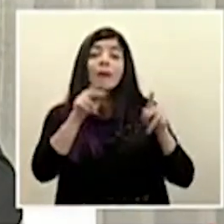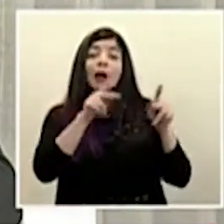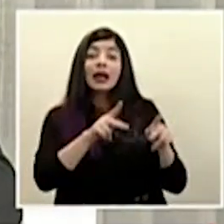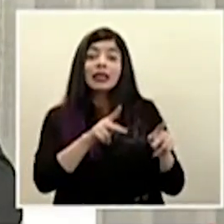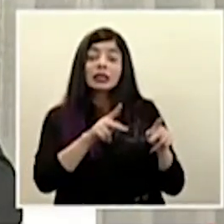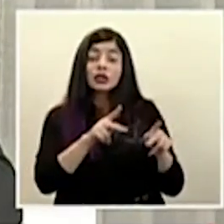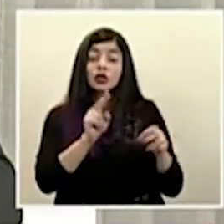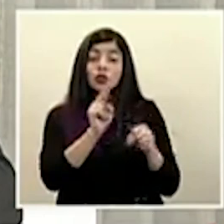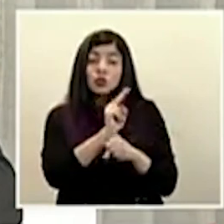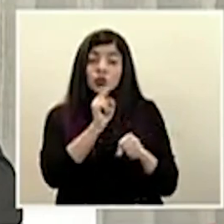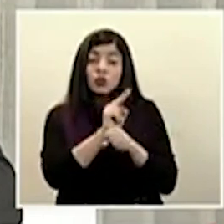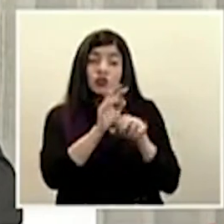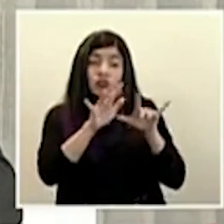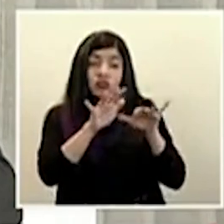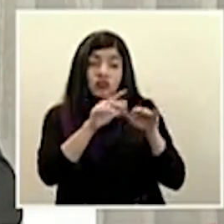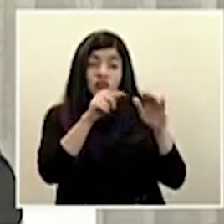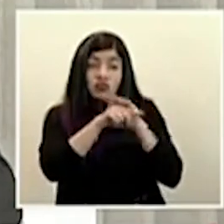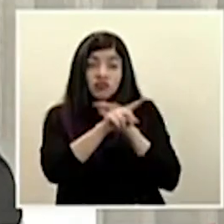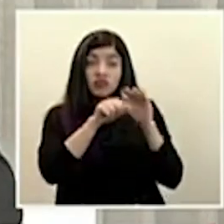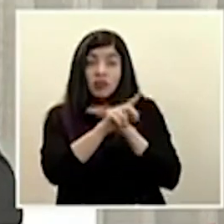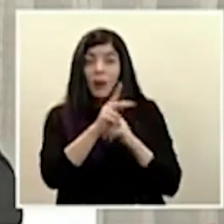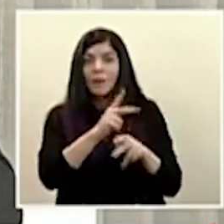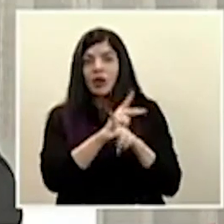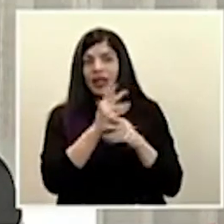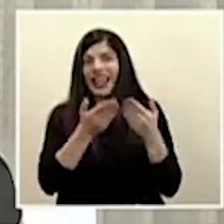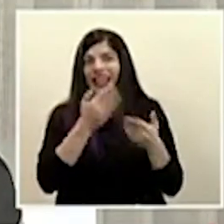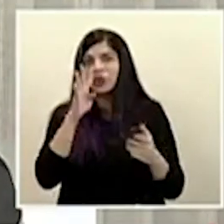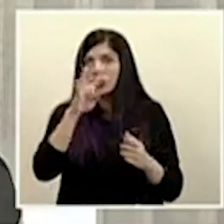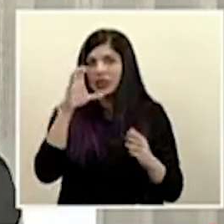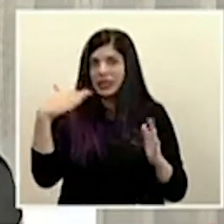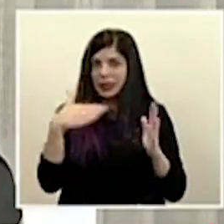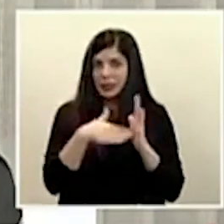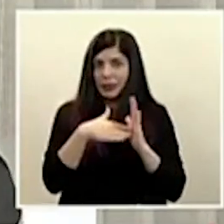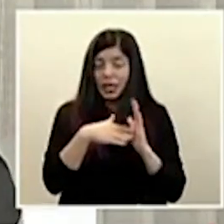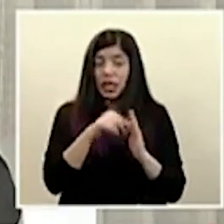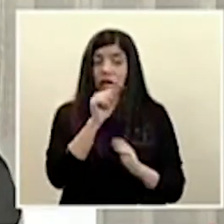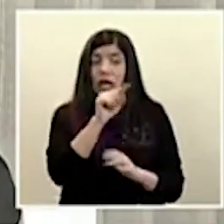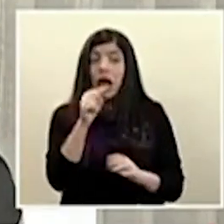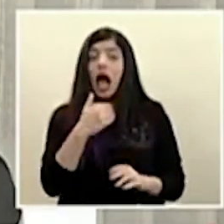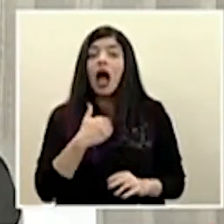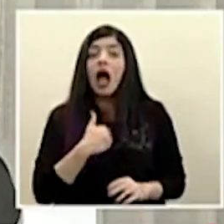en la plataforma Proteger, que son casi 400,000, hay